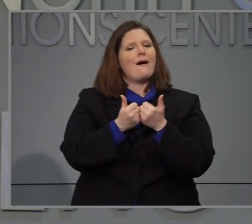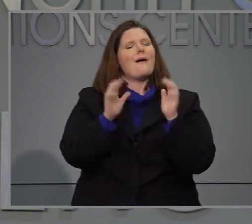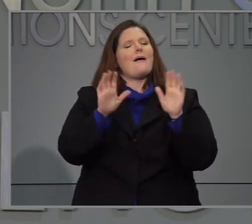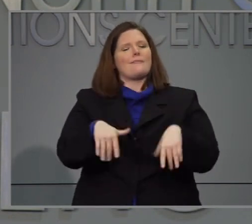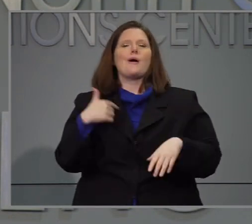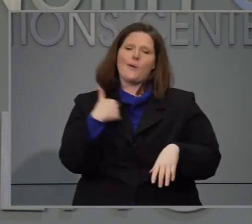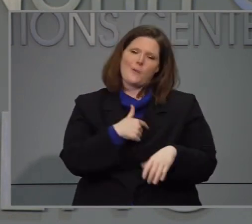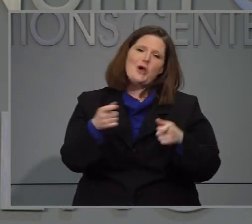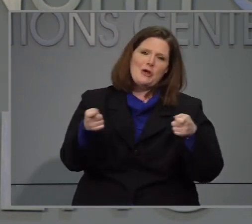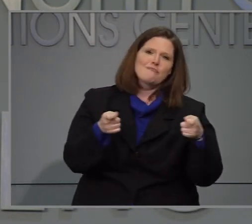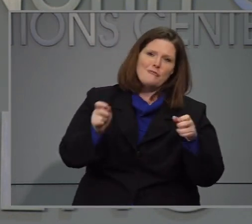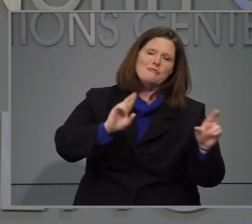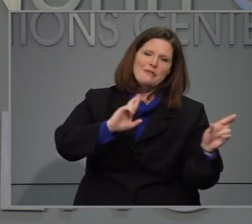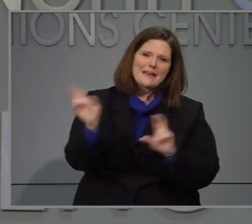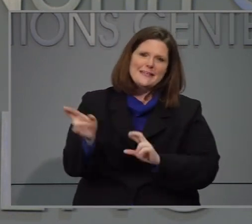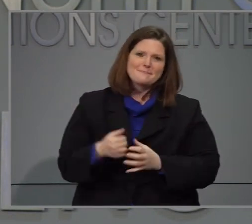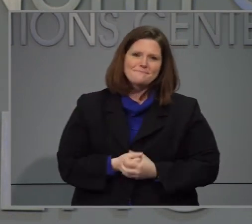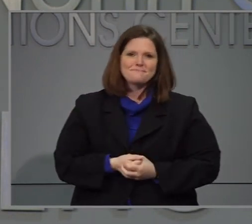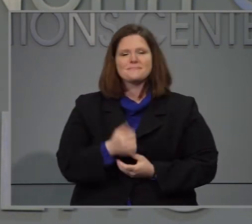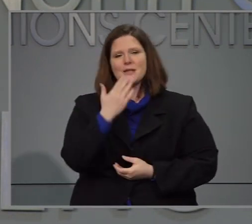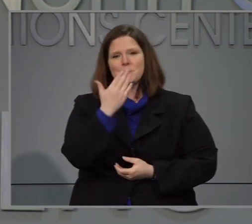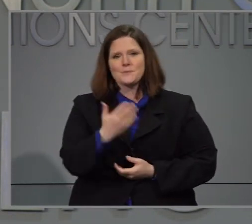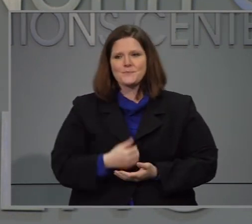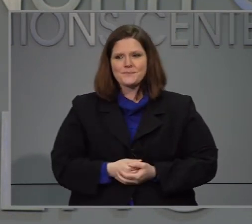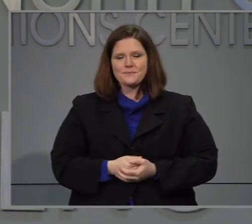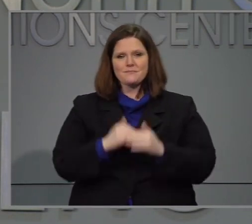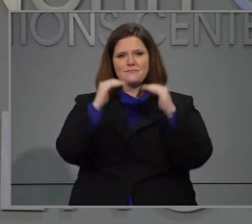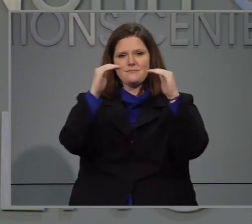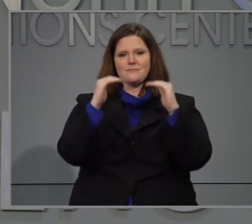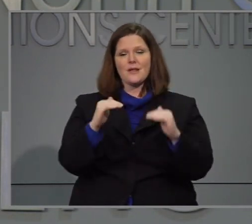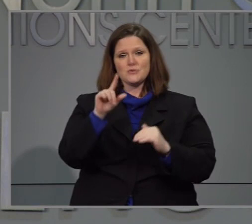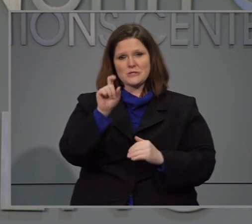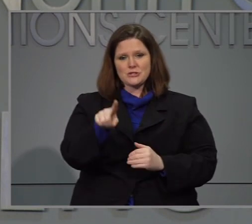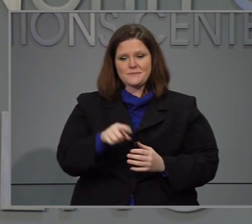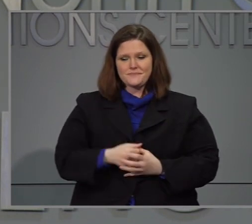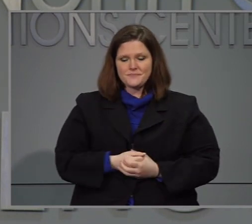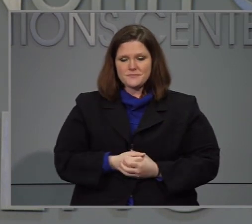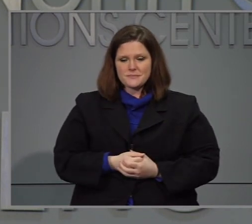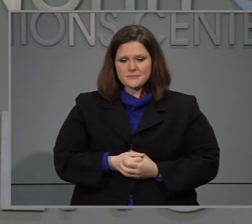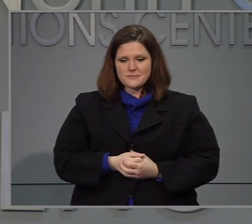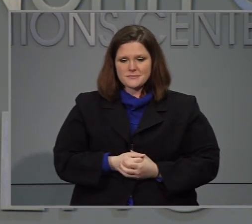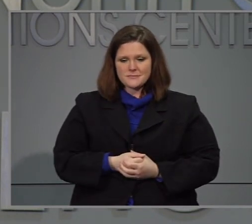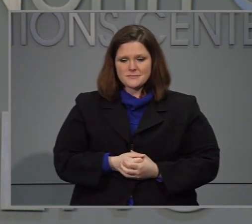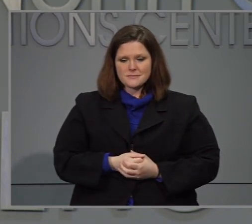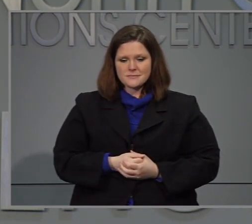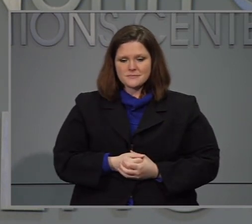estaremos listos. Gracias. La siguiente pregunta.